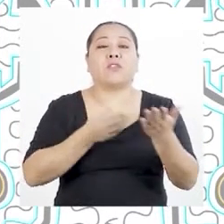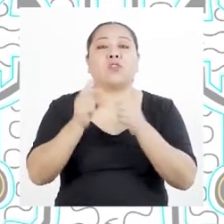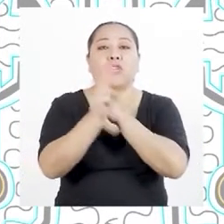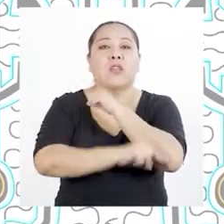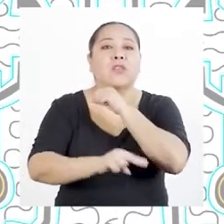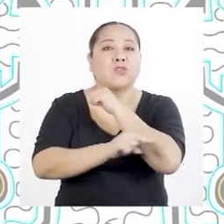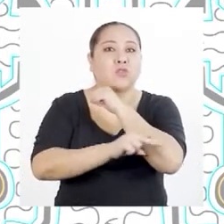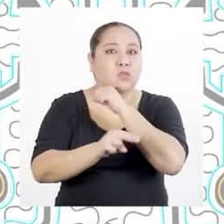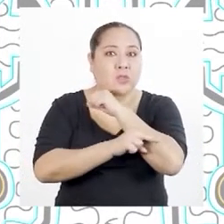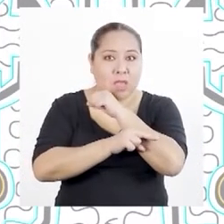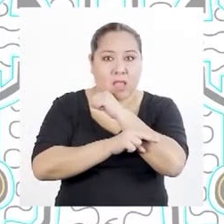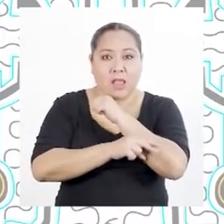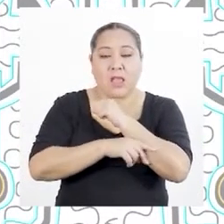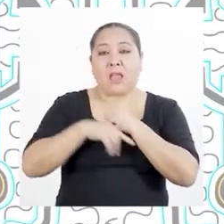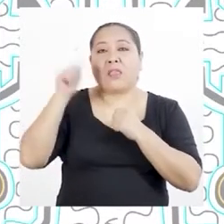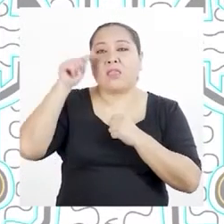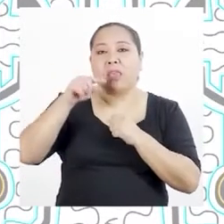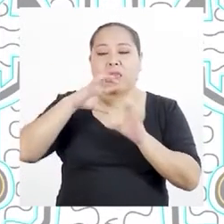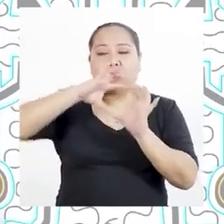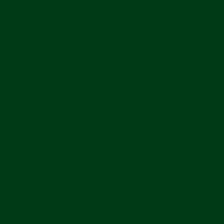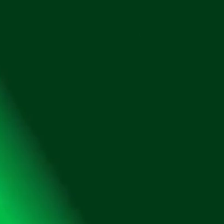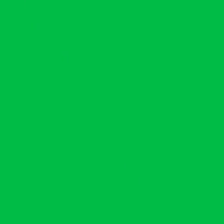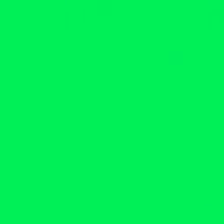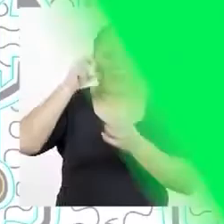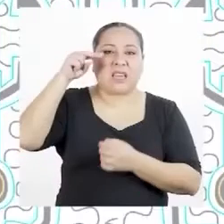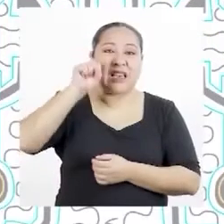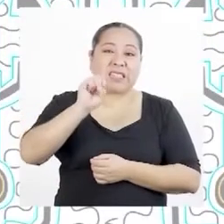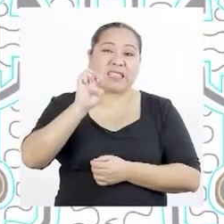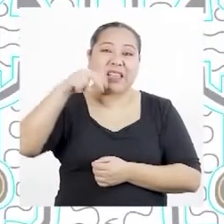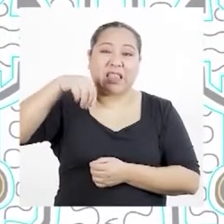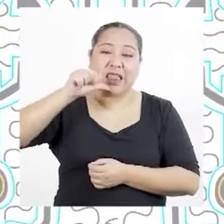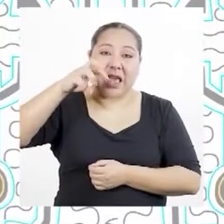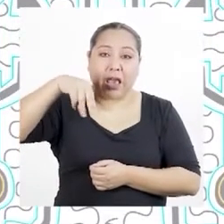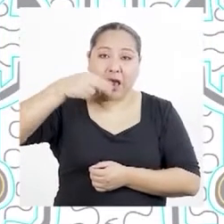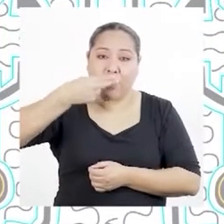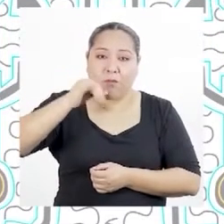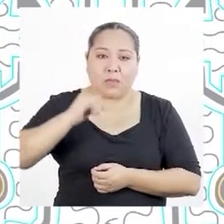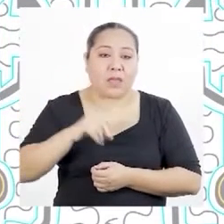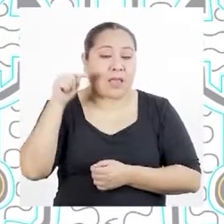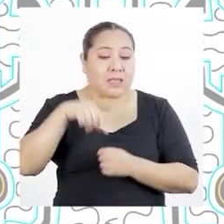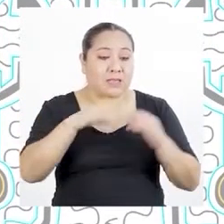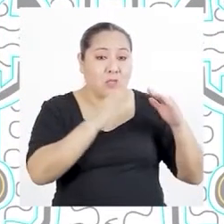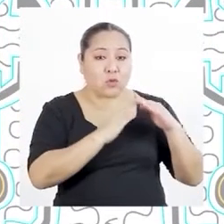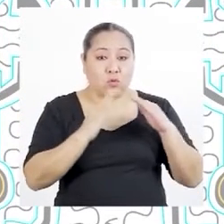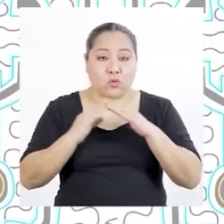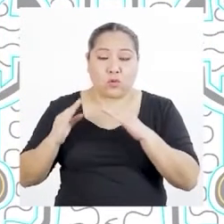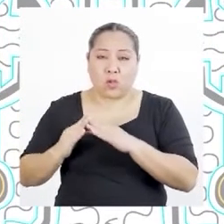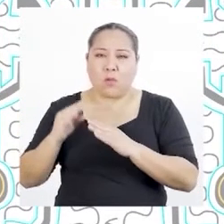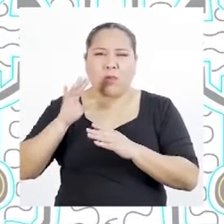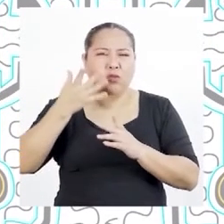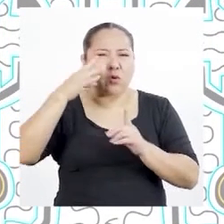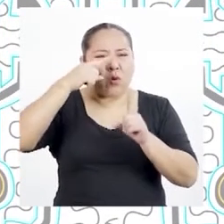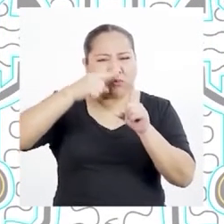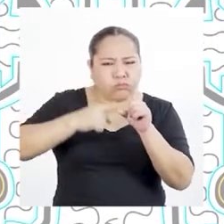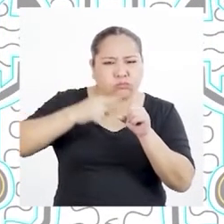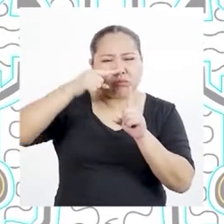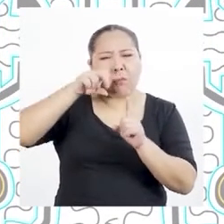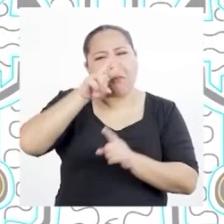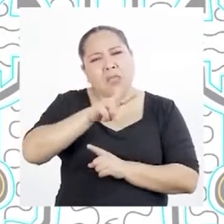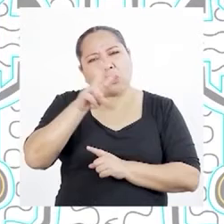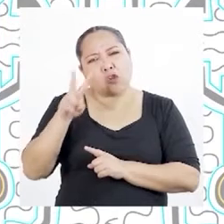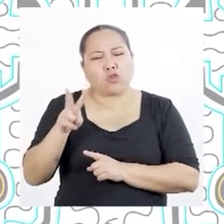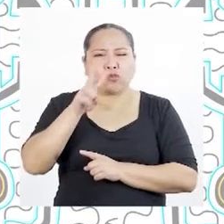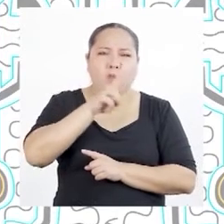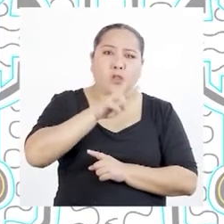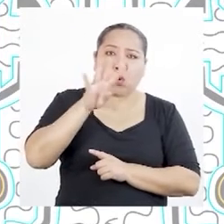e Hidrología del Perú, SENAMI. La ciudad habitualmente tiene una temperatura de entre 22